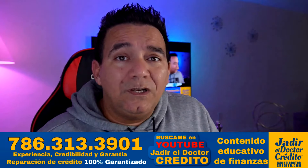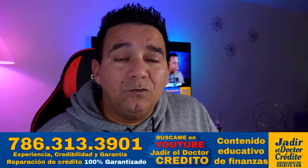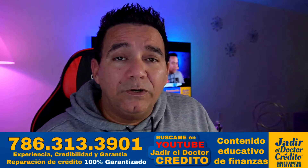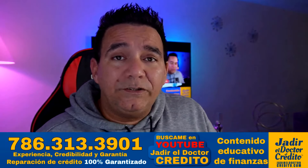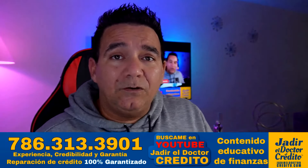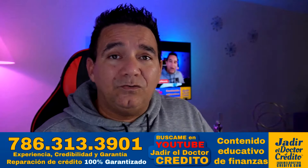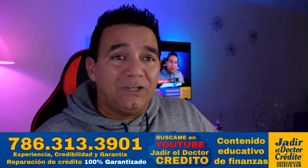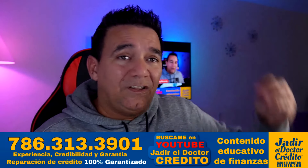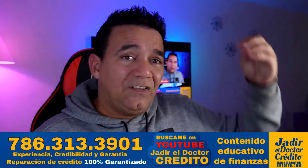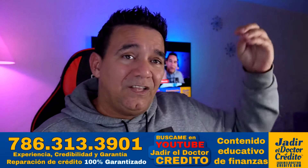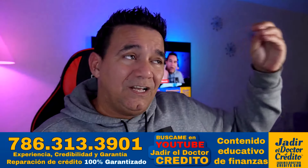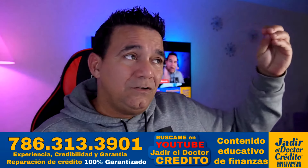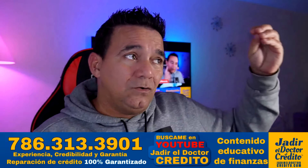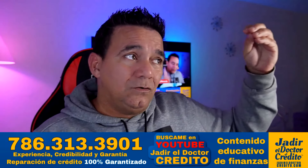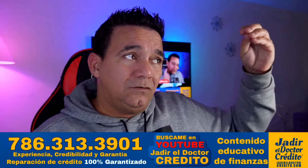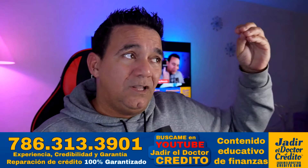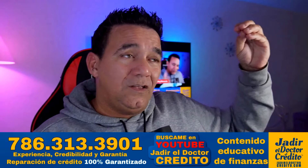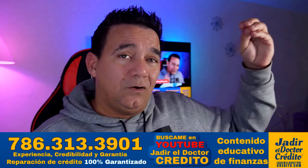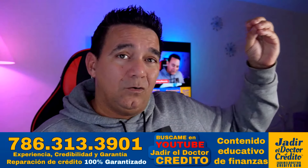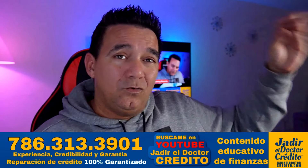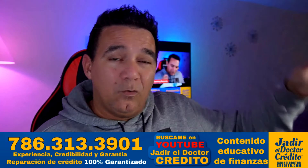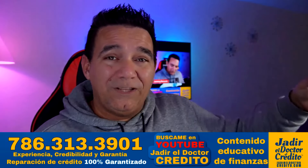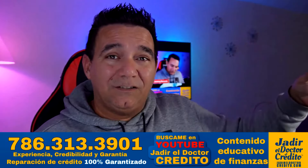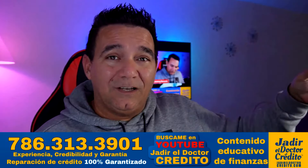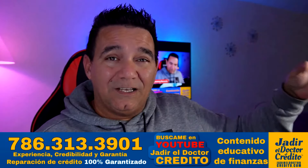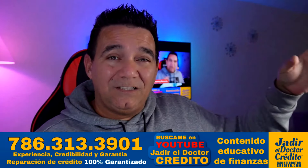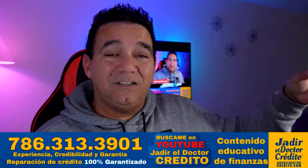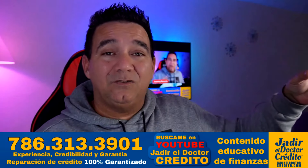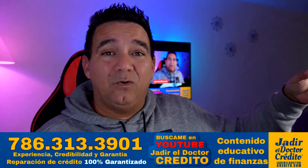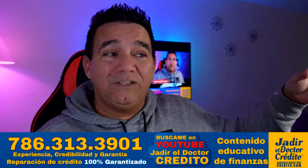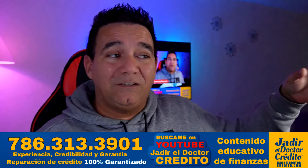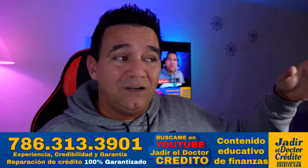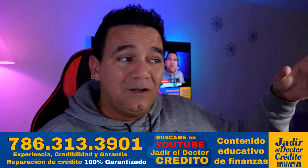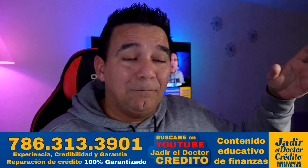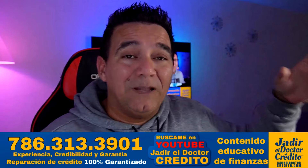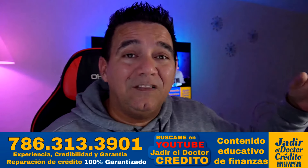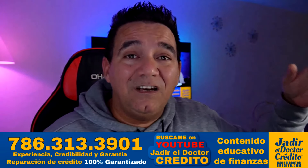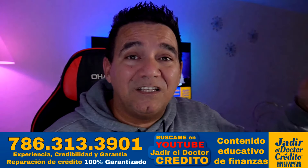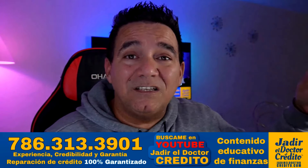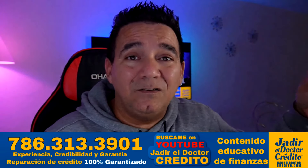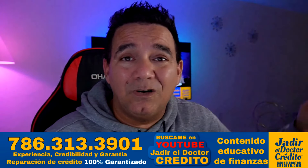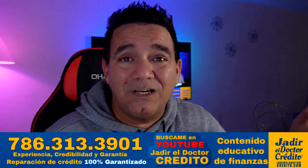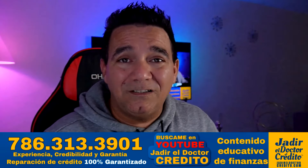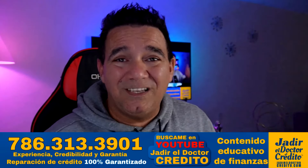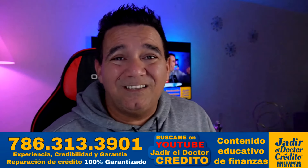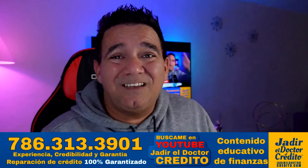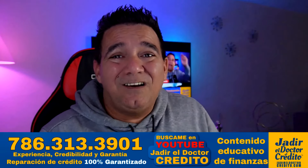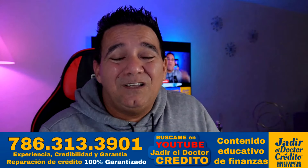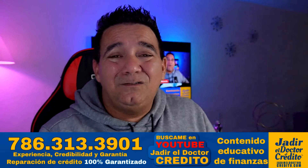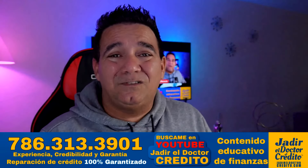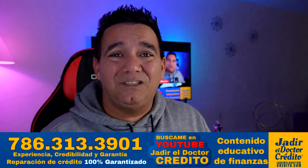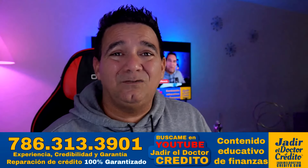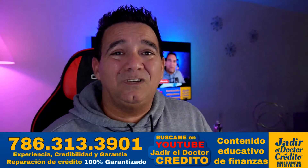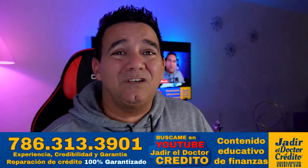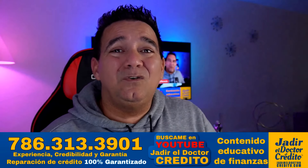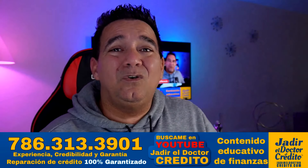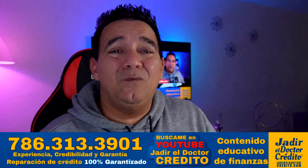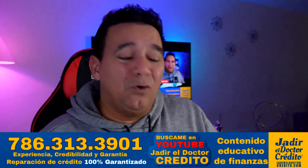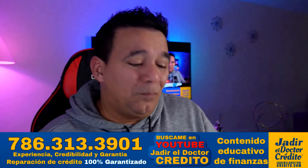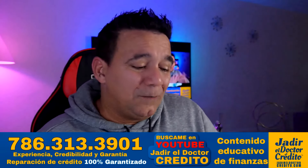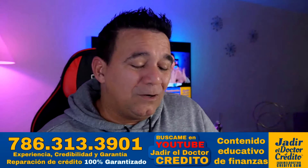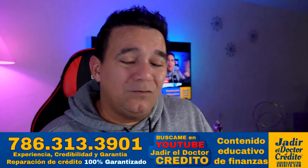unos delincuentes. Ustedes desde los 90, la crisis de los 90, venden leche en dólares. ¿De qué están hablando ustedes? Si ustedes